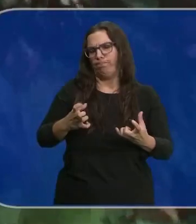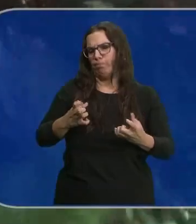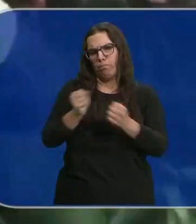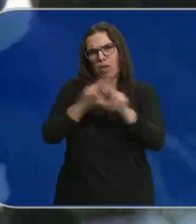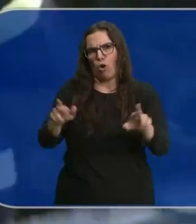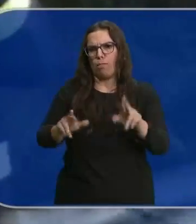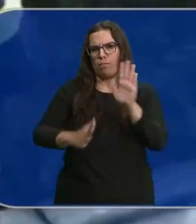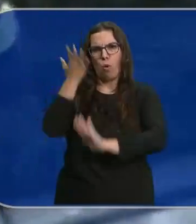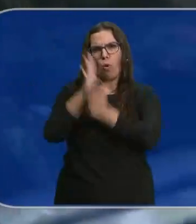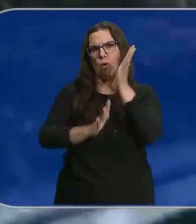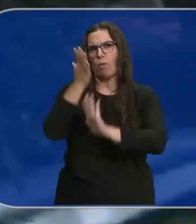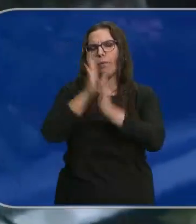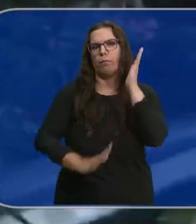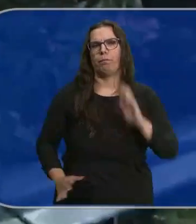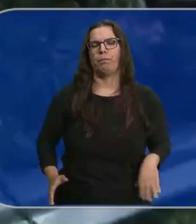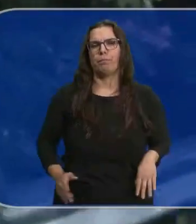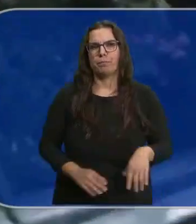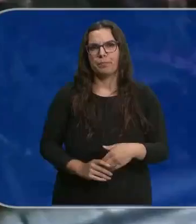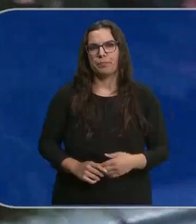las principales causas.